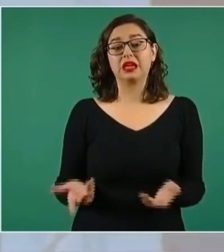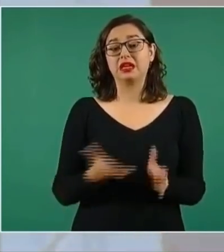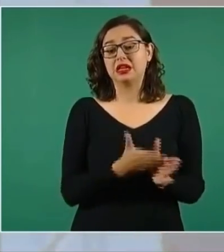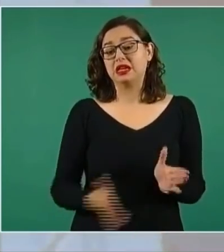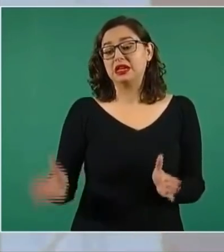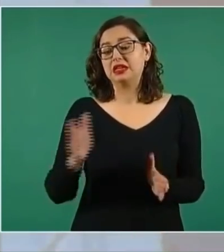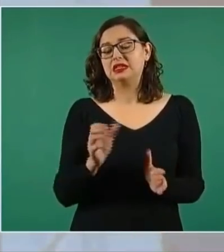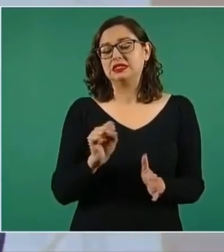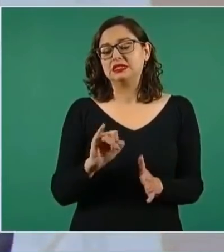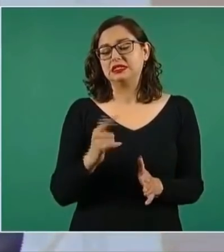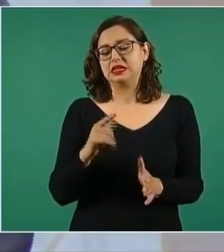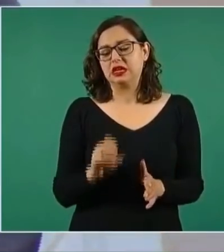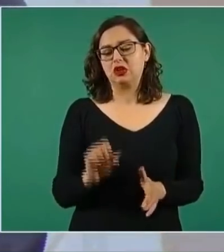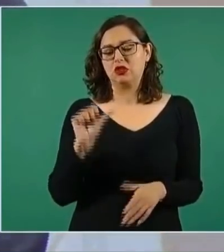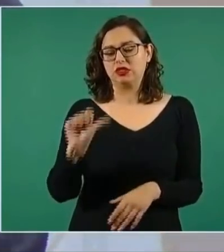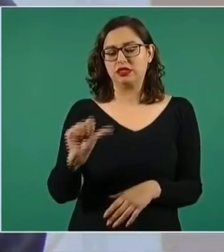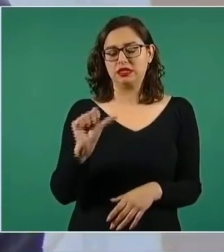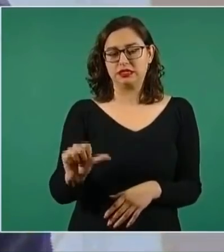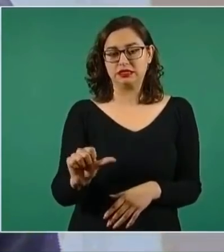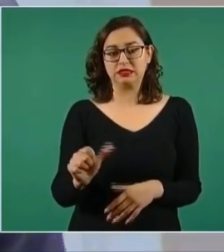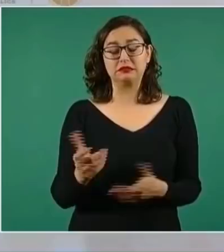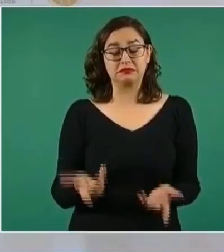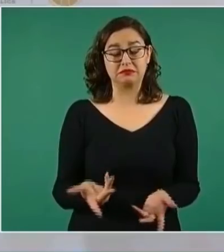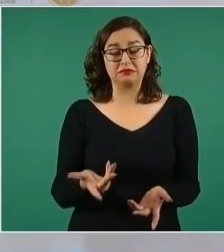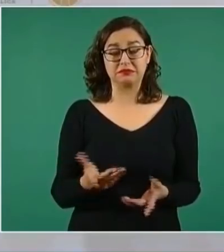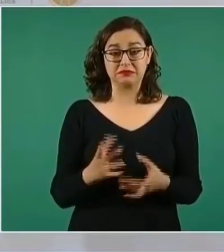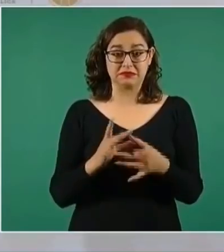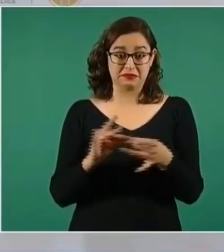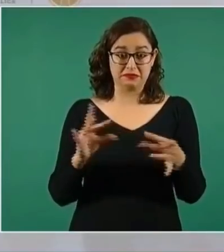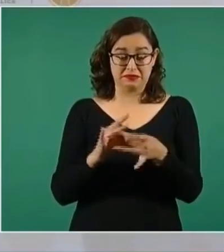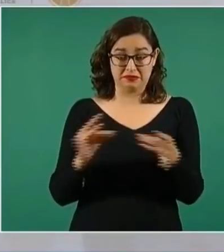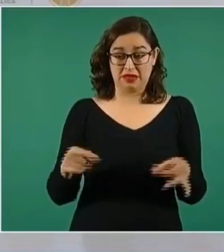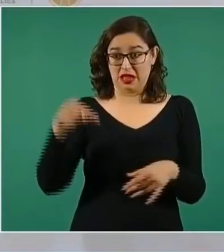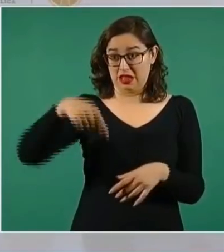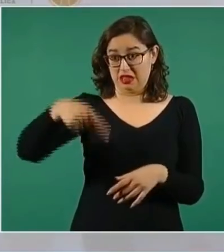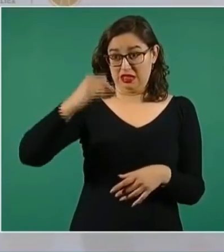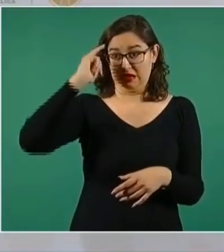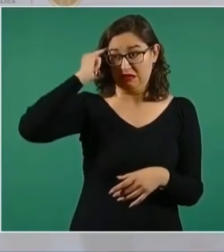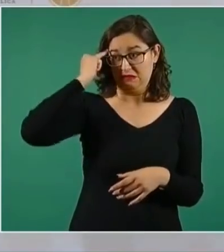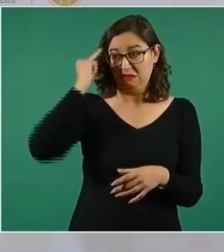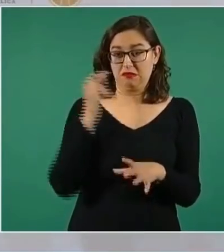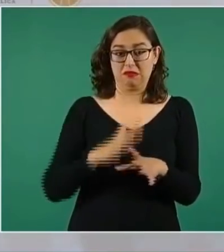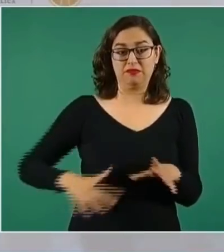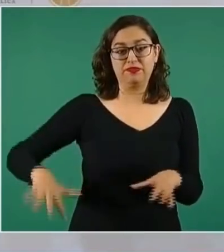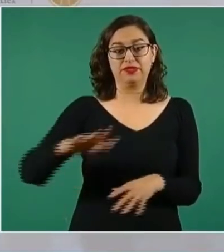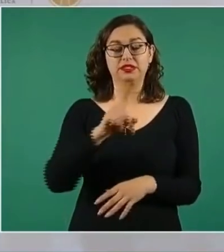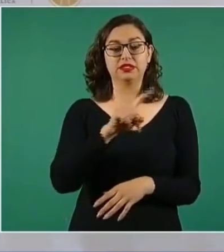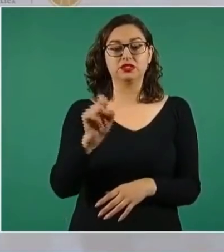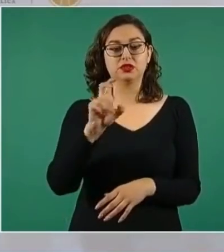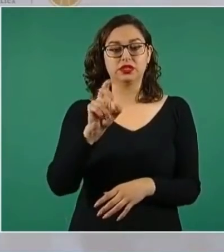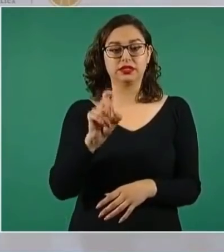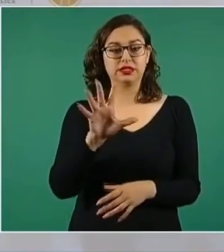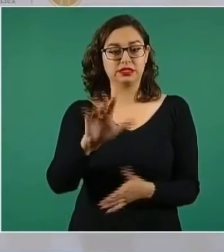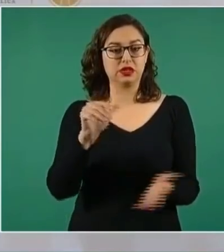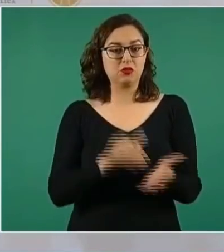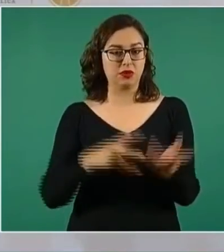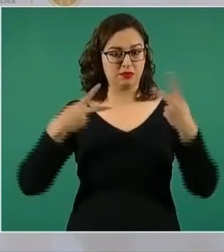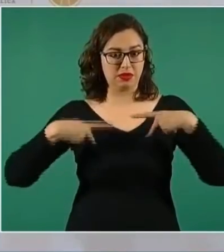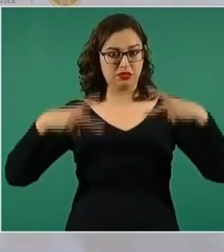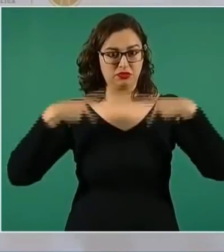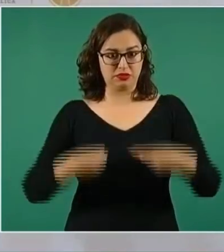que a la llegada de los españoles la población nativa alcanzaba los 135,000